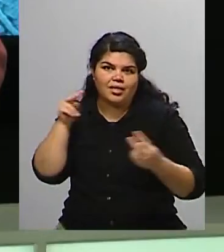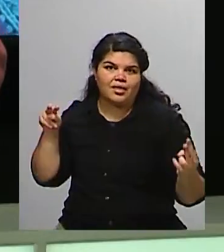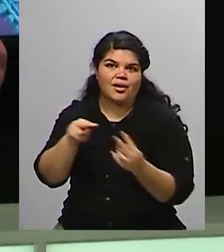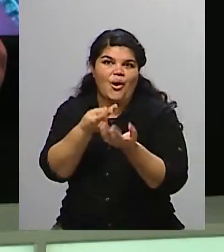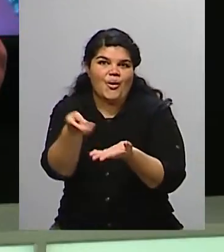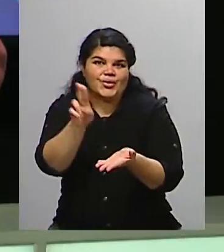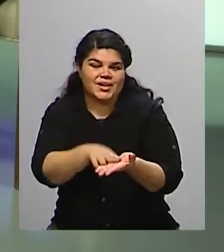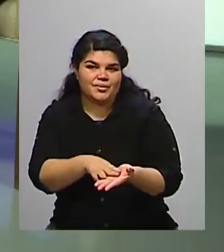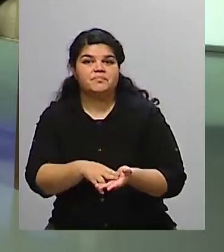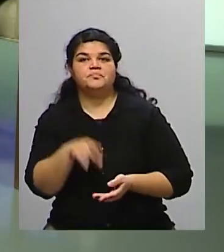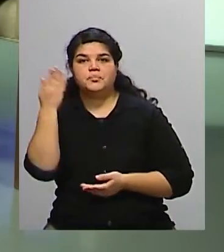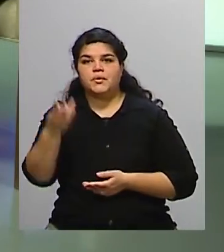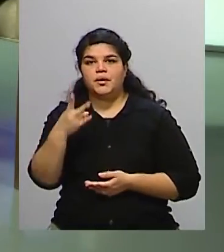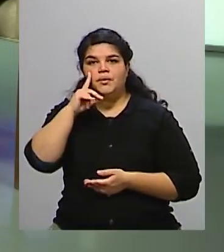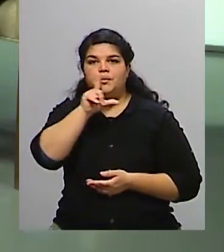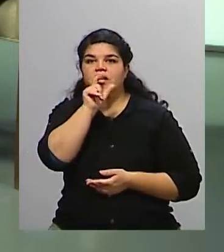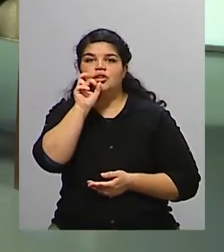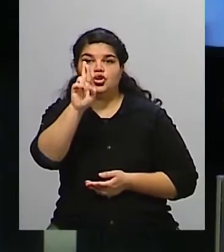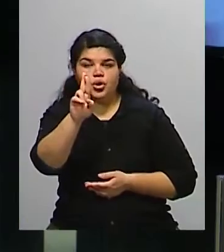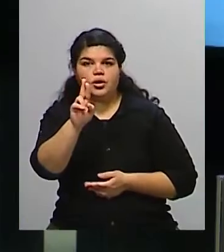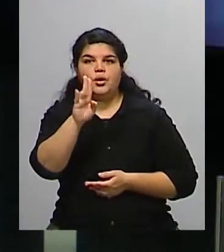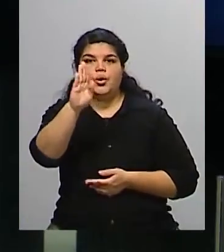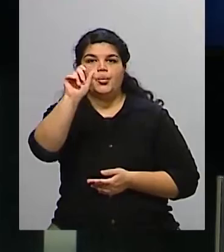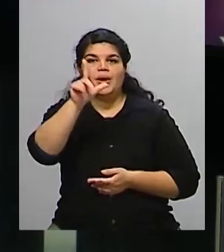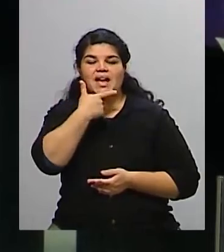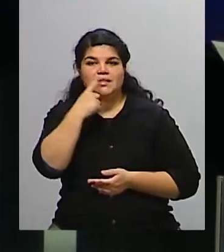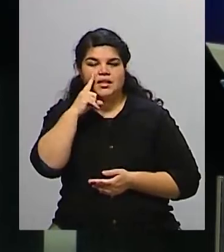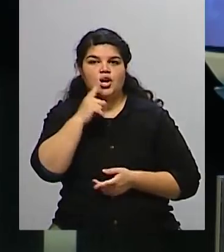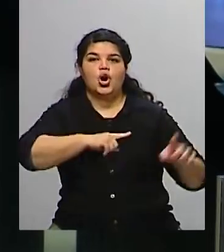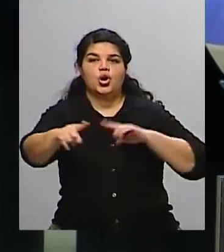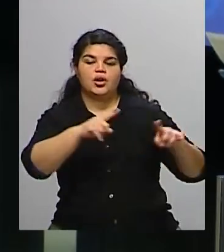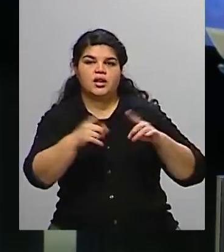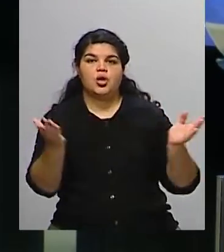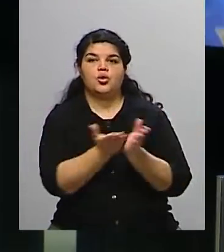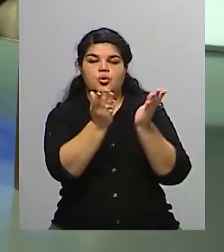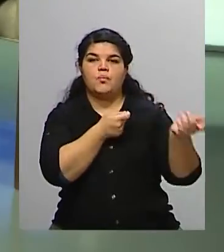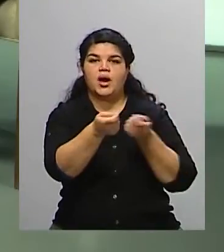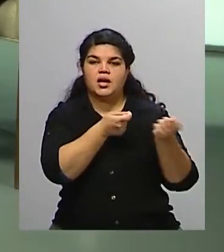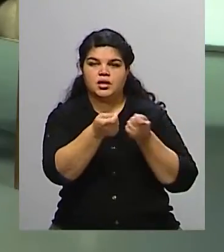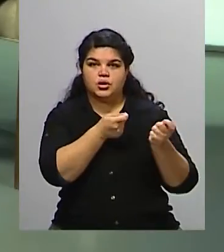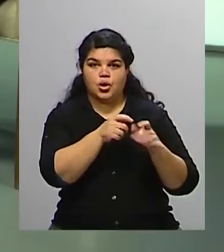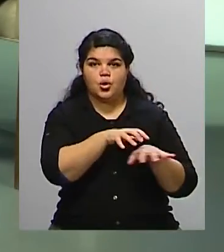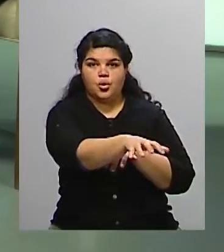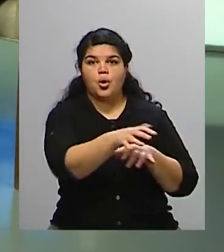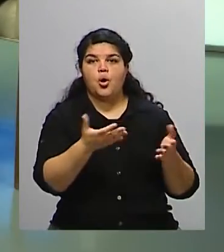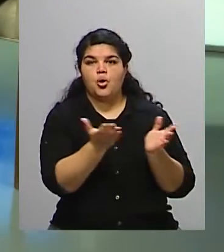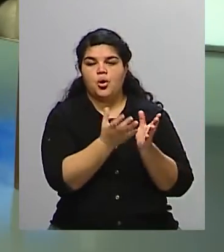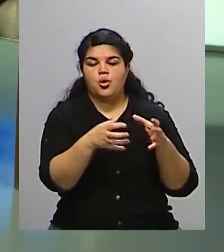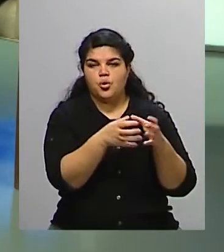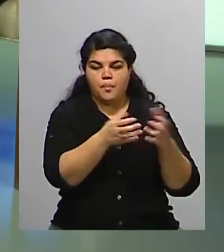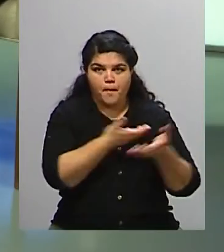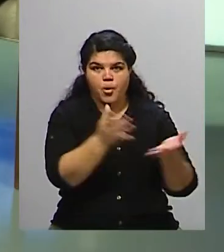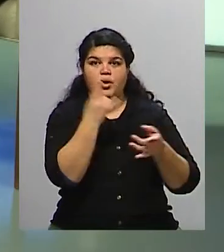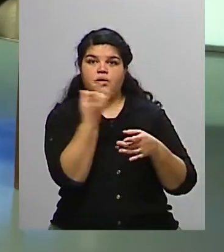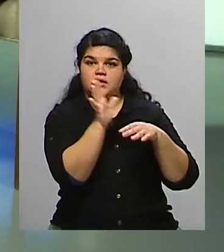Encantado. Así pasaban Víctor Di Blasi, coordinador de la maestría en gestión financiera del sector público de la Universidad Nacional de Cuyo,